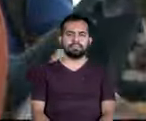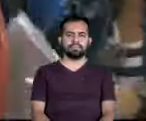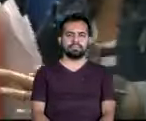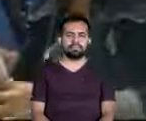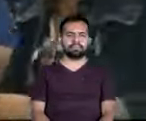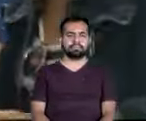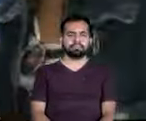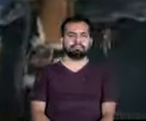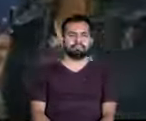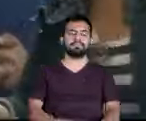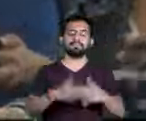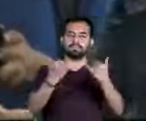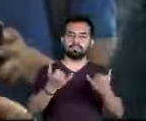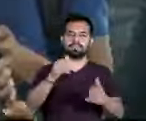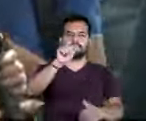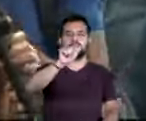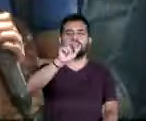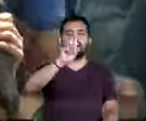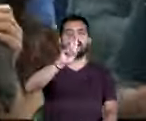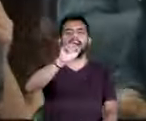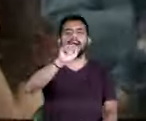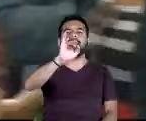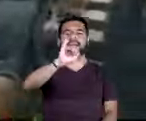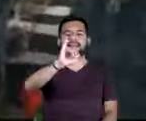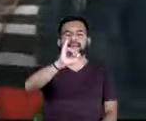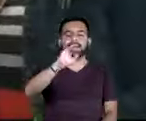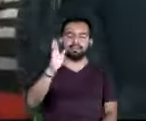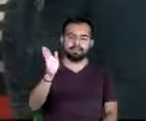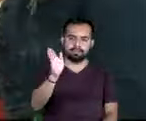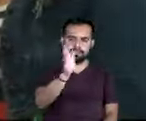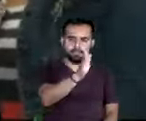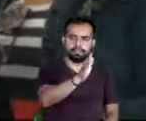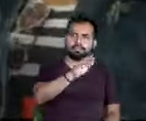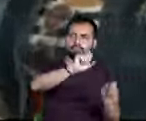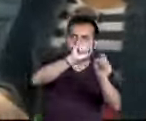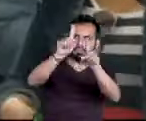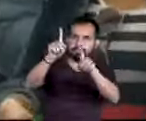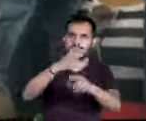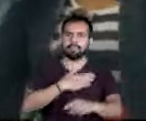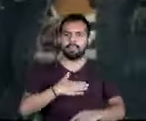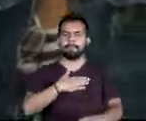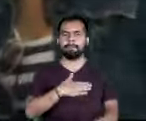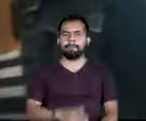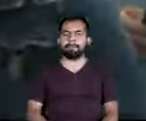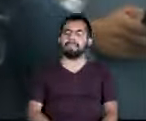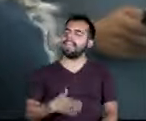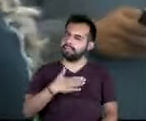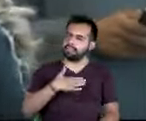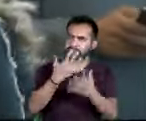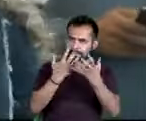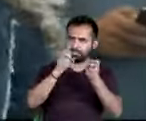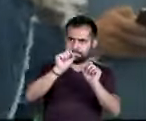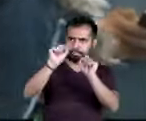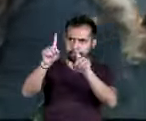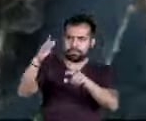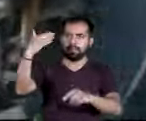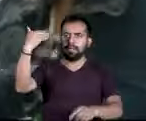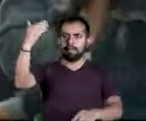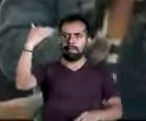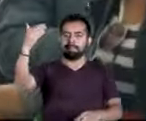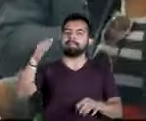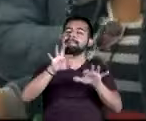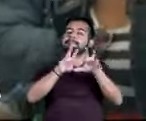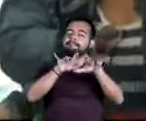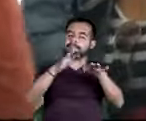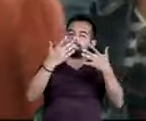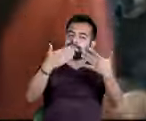escuchar a Araí Vega de Diario La Hora, por favor. Buenos días, señor alcalde. Quisiera preguntarle, entre las secretarías con las que ya se ha